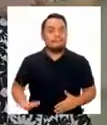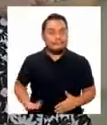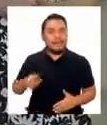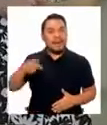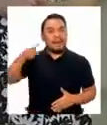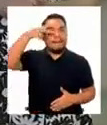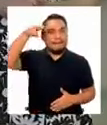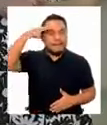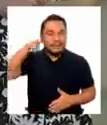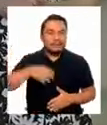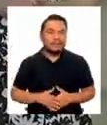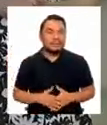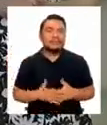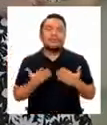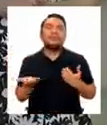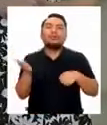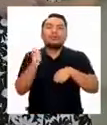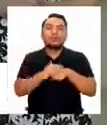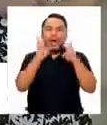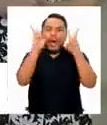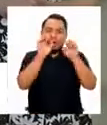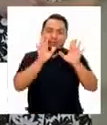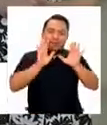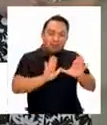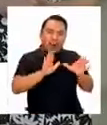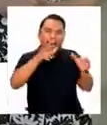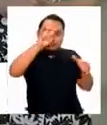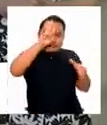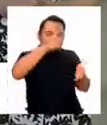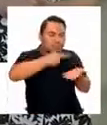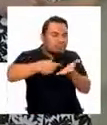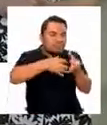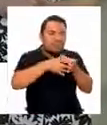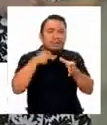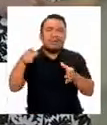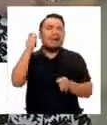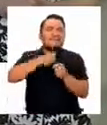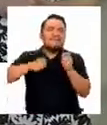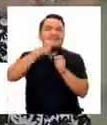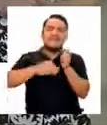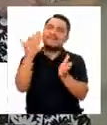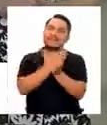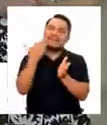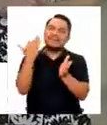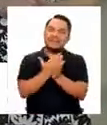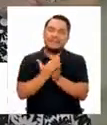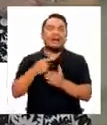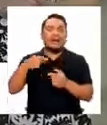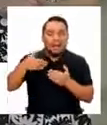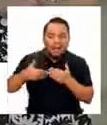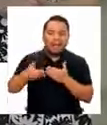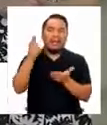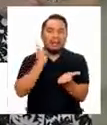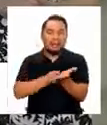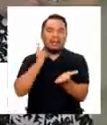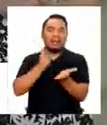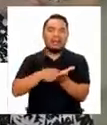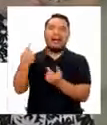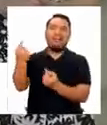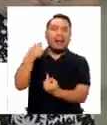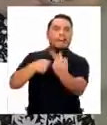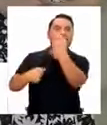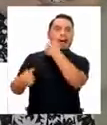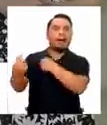México sobre asuntos internos del Perú y los inaceptables cuestionamientos que de manera reiterada formula